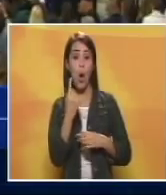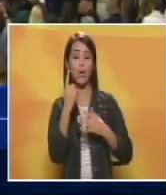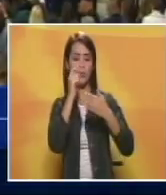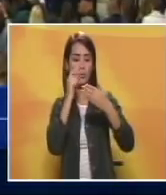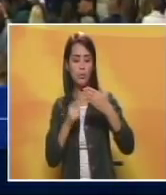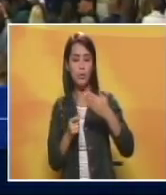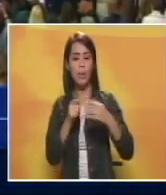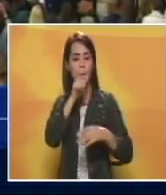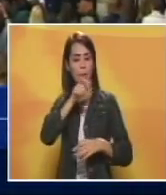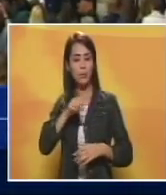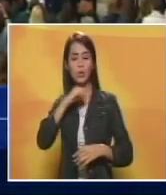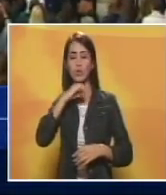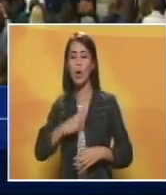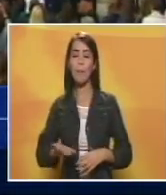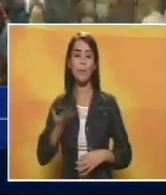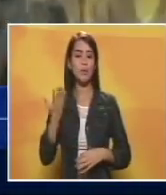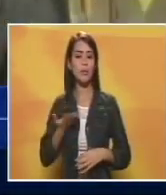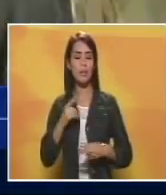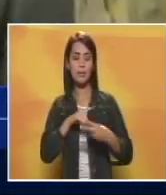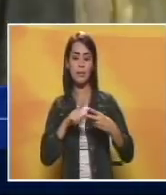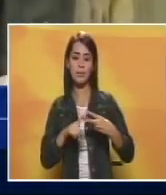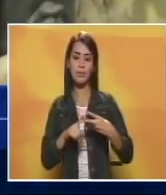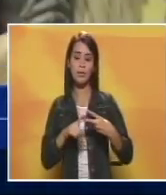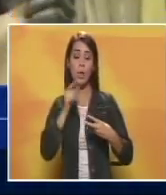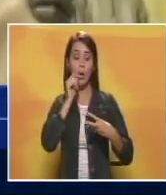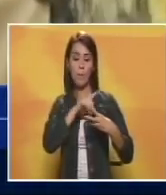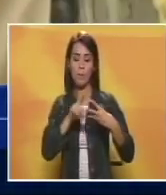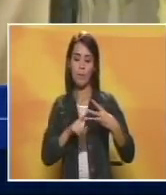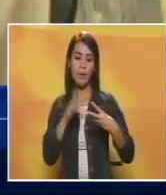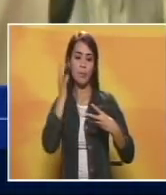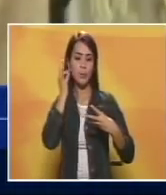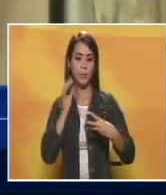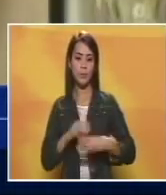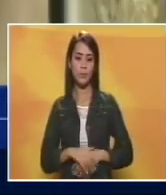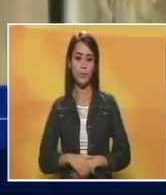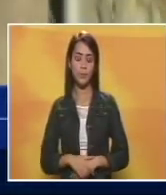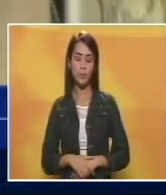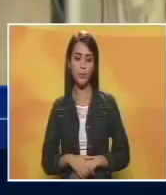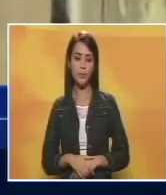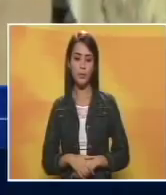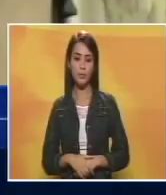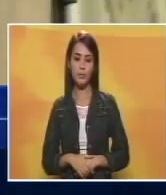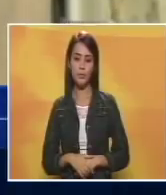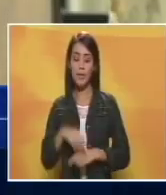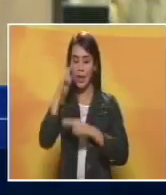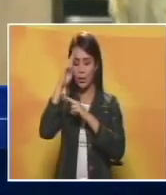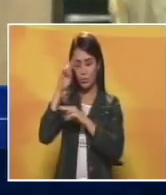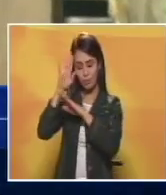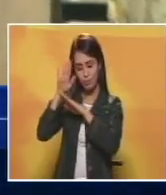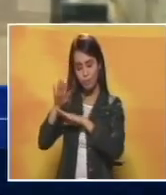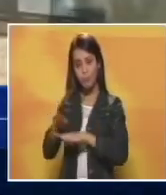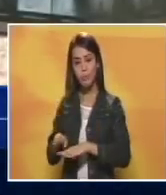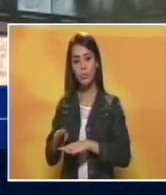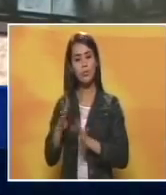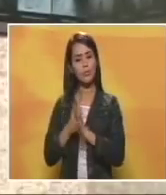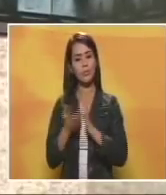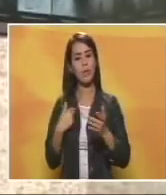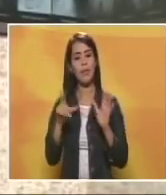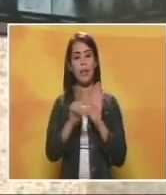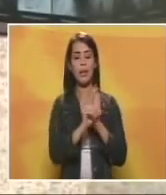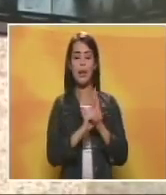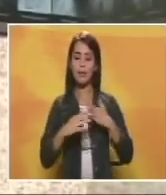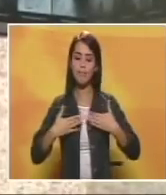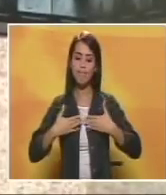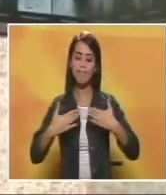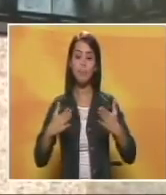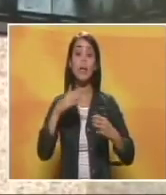personajes históricos como Winston Churchill, Gandhi, Mandela y Abraham Lincoln. El homenaje coincide con el centenario de la ley que